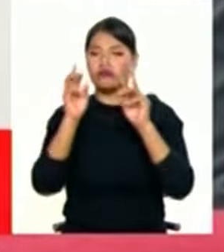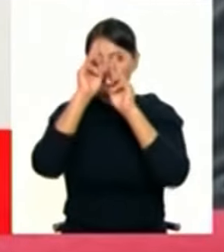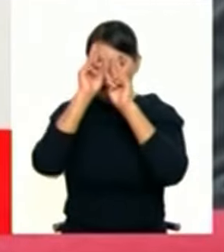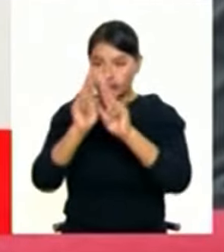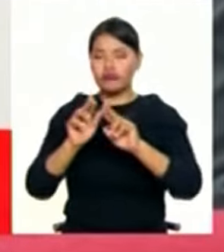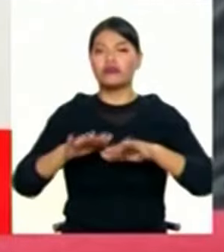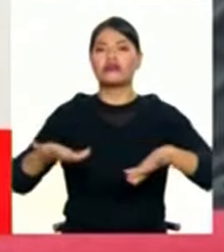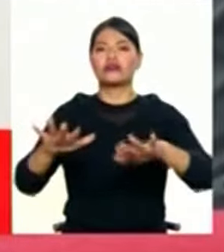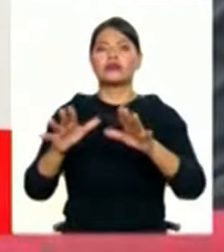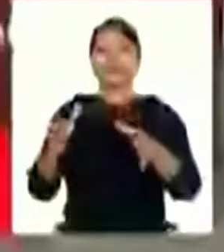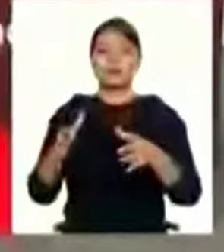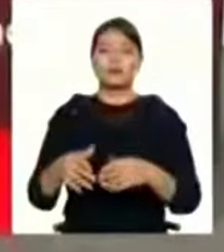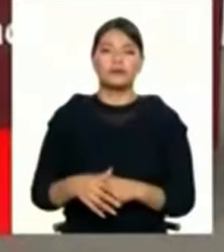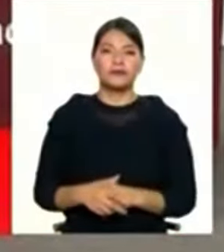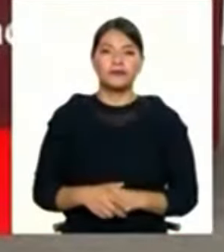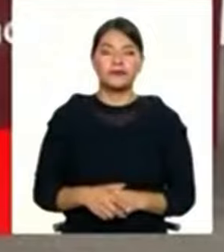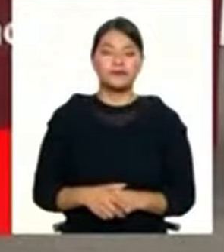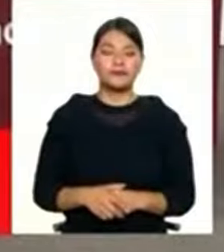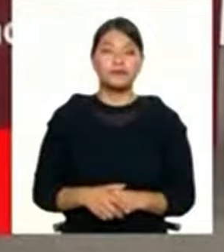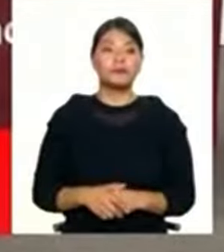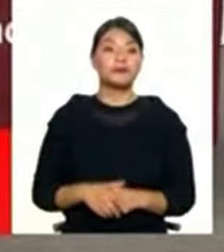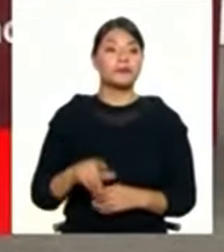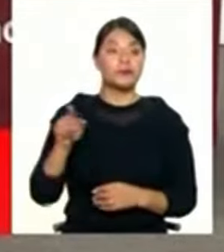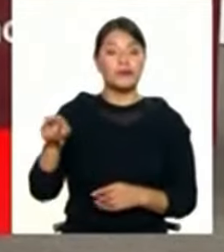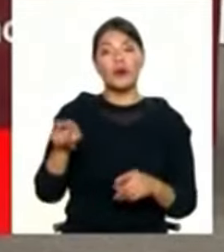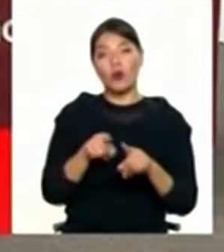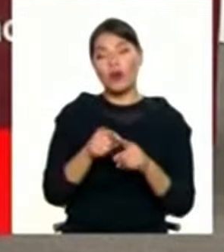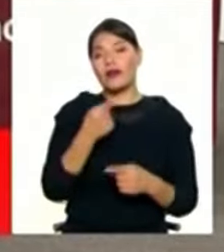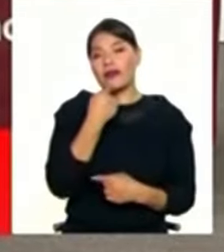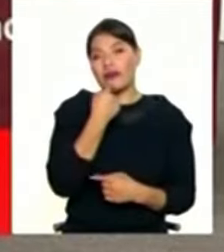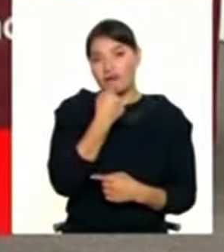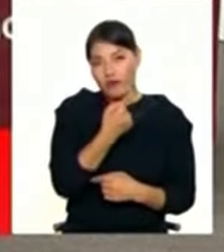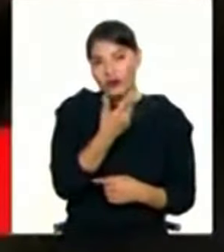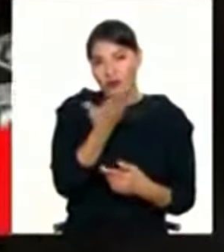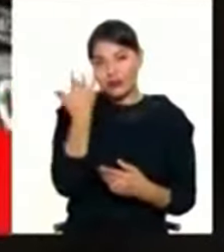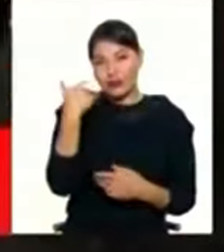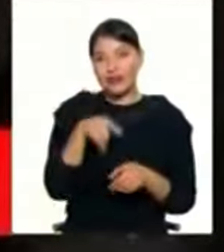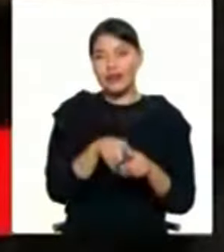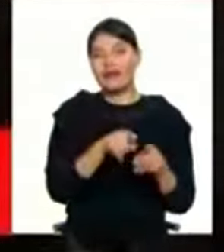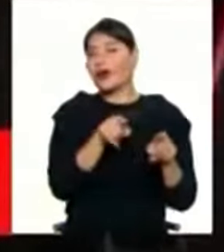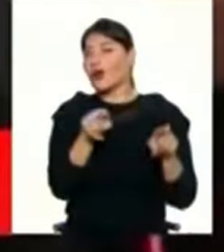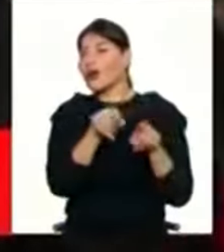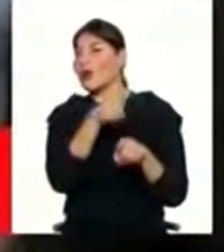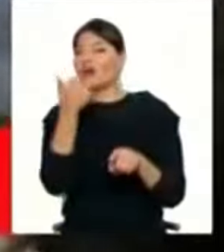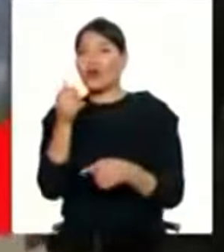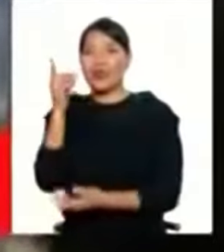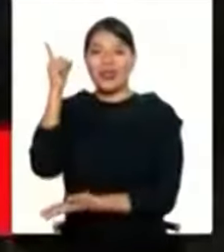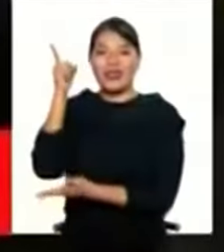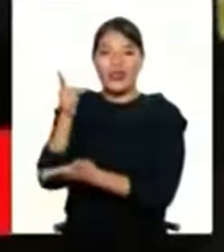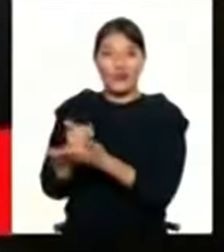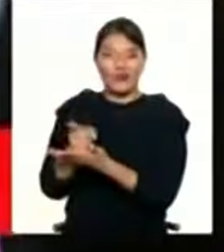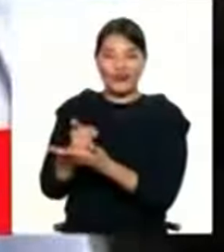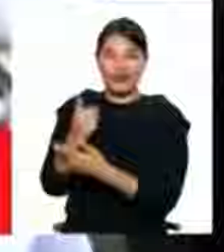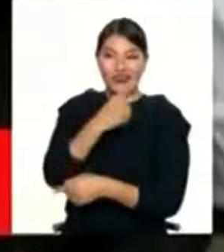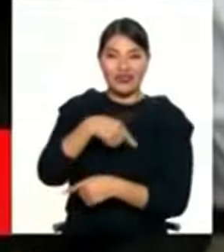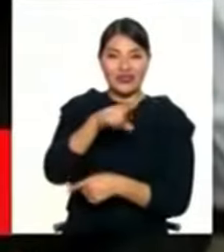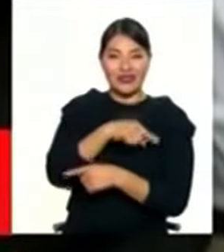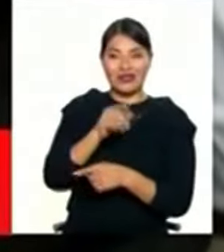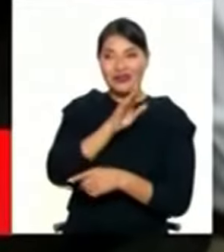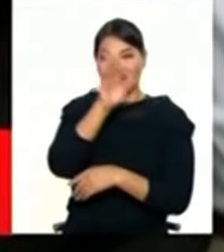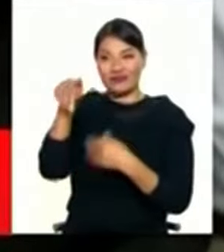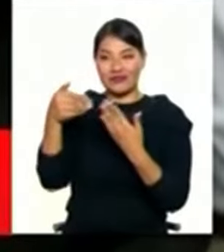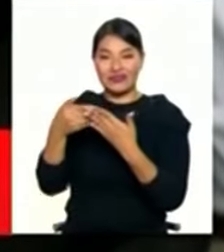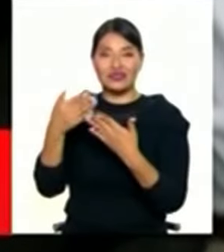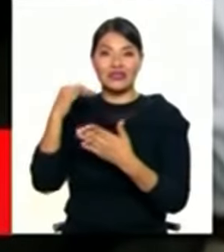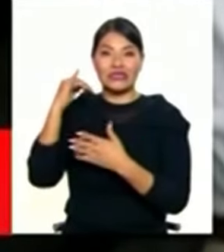en la hermana nación de Bolivia. Se refirió asimismo a la denuncia contra la presidenta Dina Boluarte presentada ante la Corte